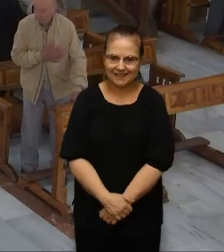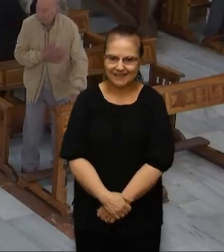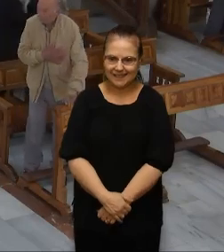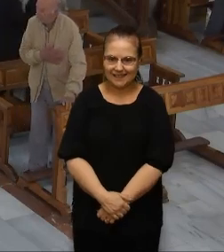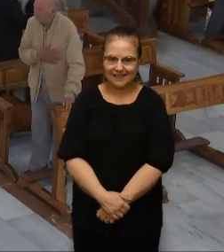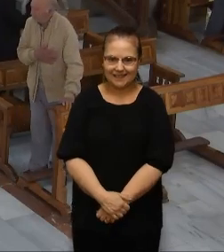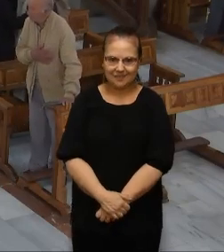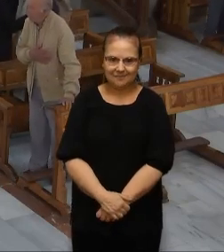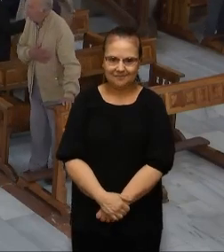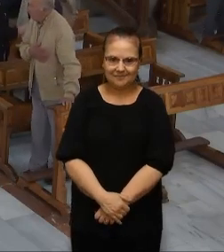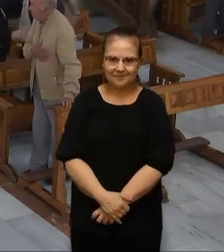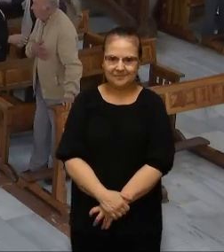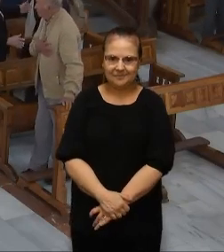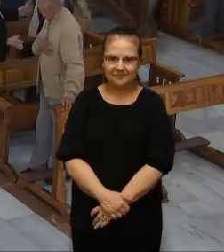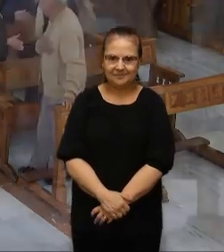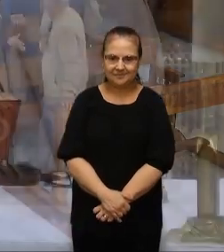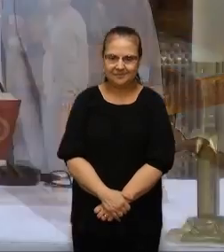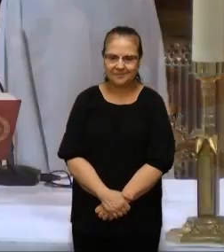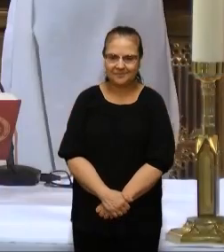eres.